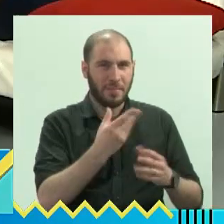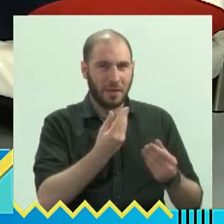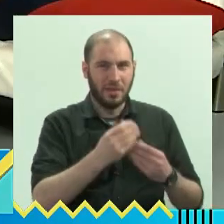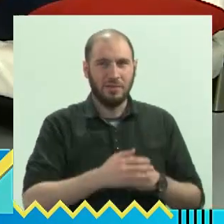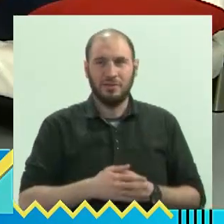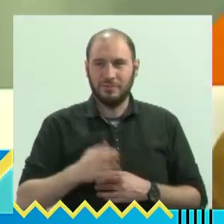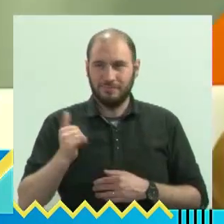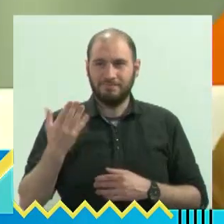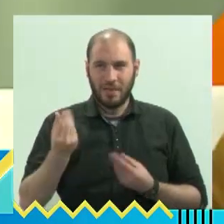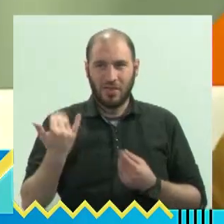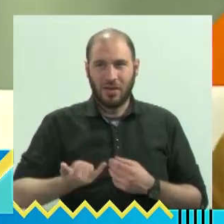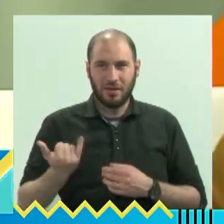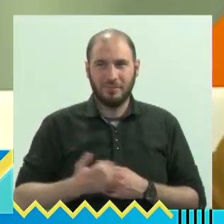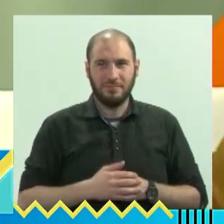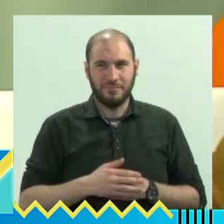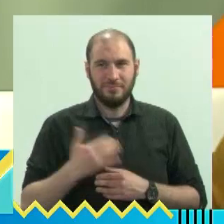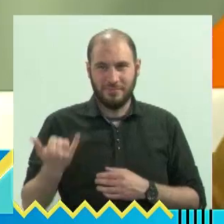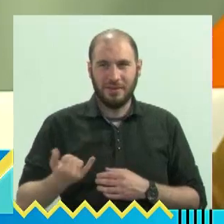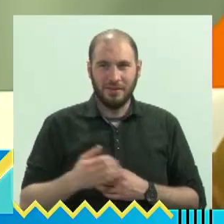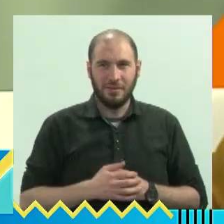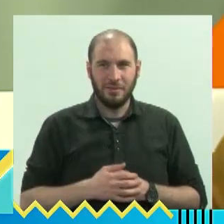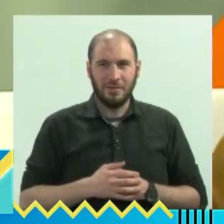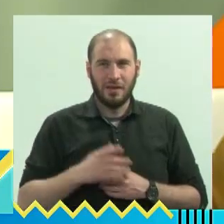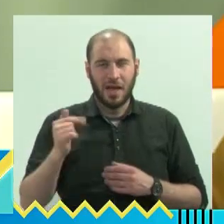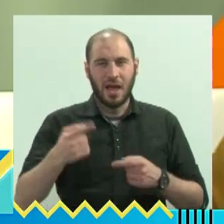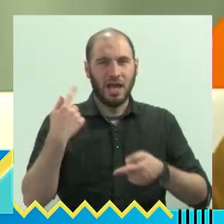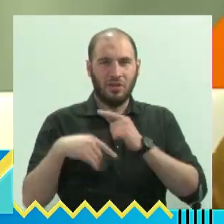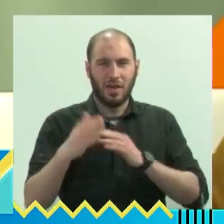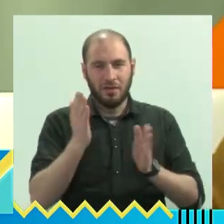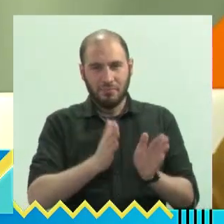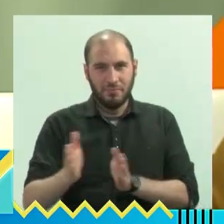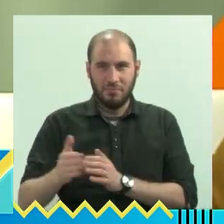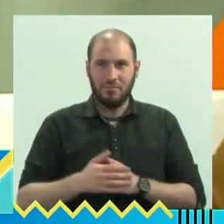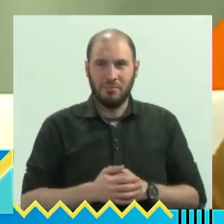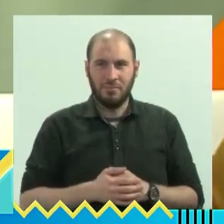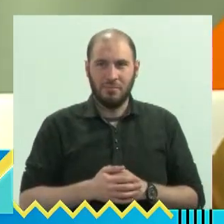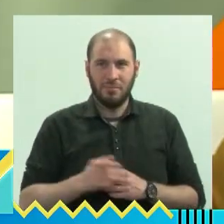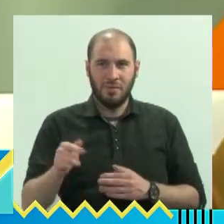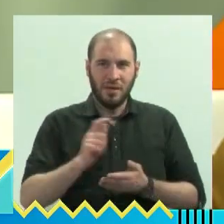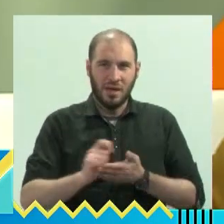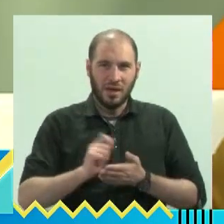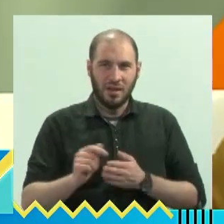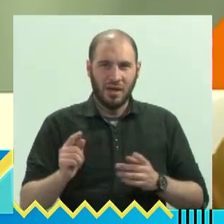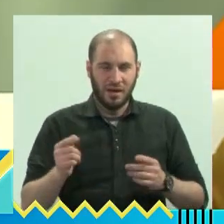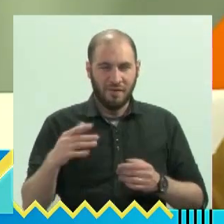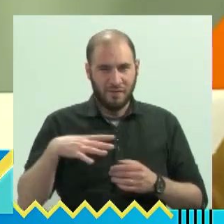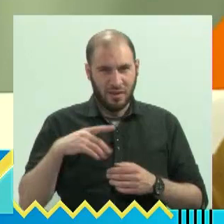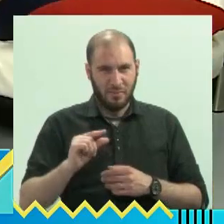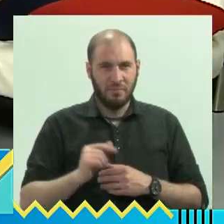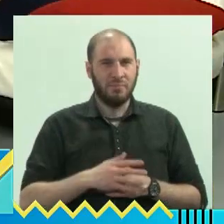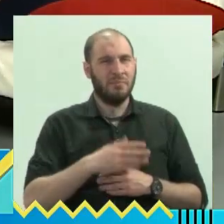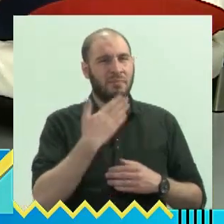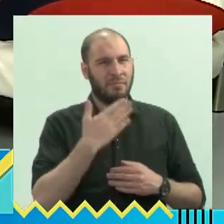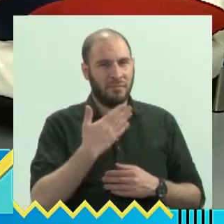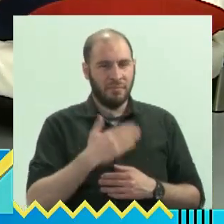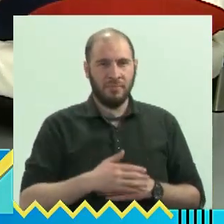¿o no? Hay terror, hay terror. Ahí sí. Hay terror y vienen varias historias más que van a ser escritas a la brevedad. Bien, bueno, muchas gracias por